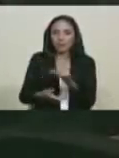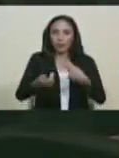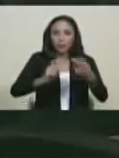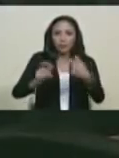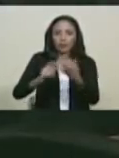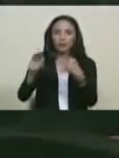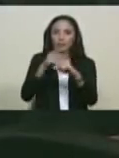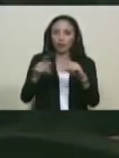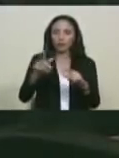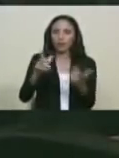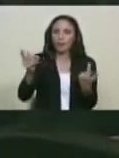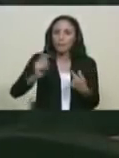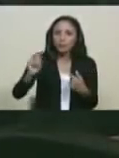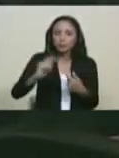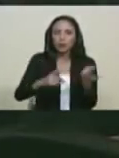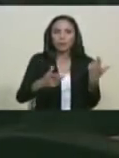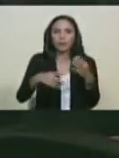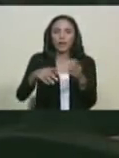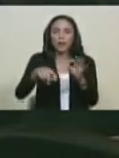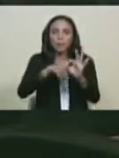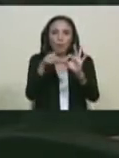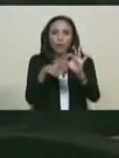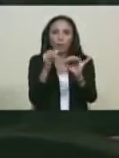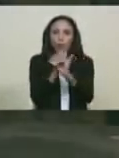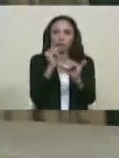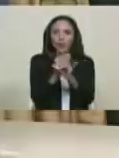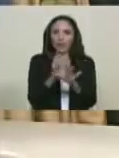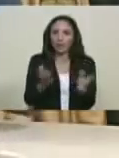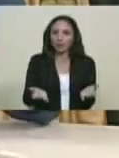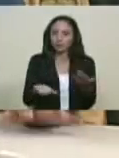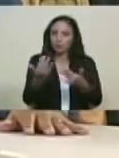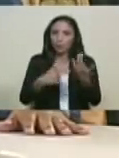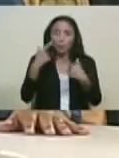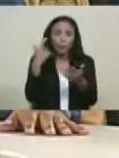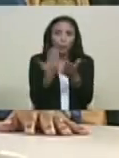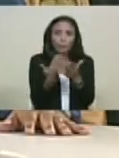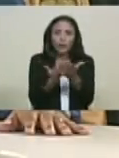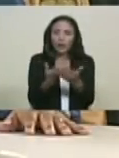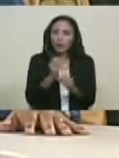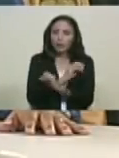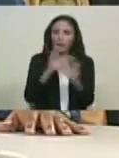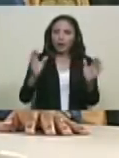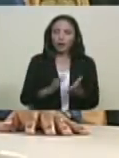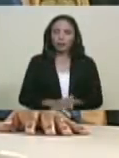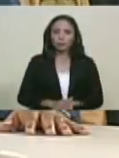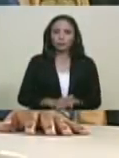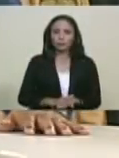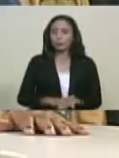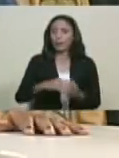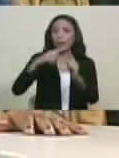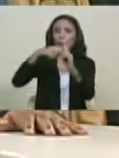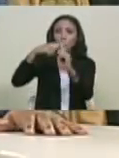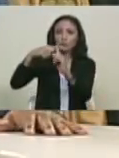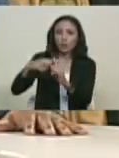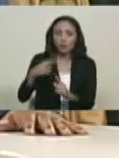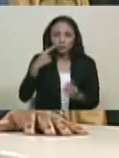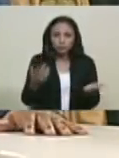todas las cripto monedas que estamos minando de venezuela concretos los concretos 1 + 1 2